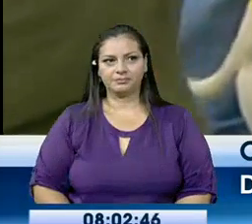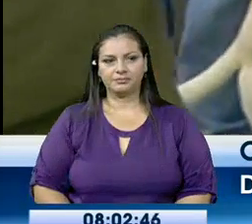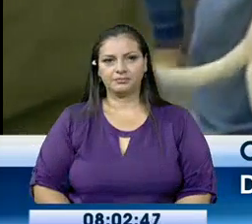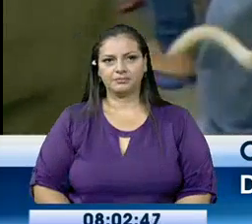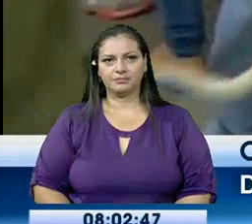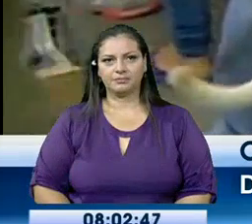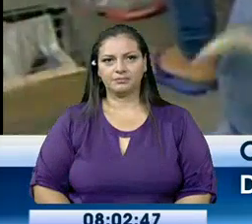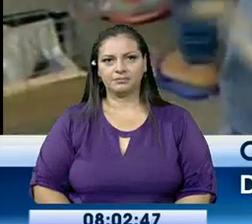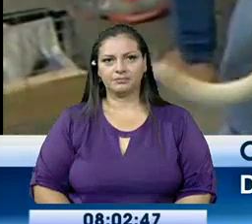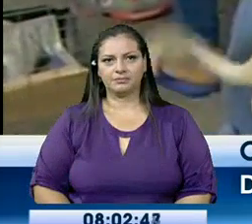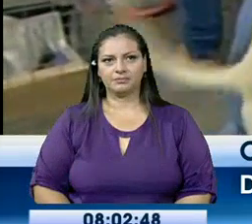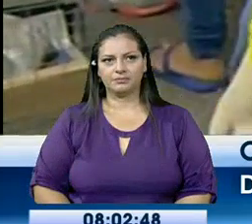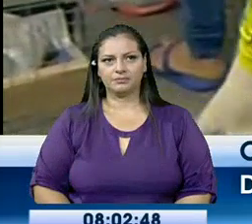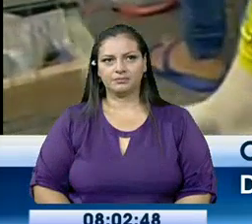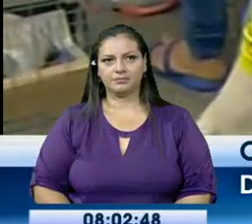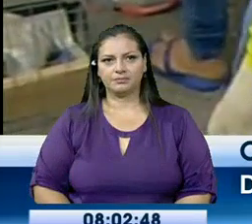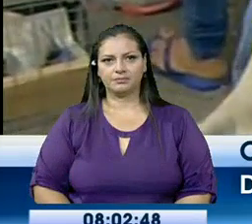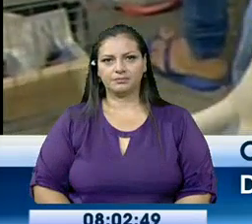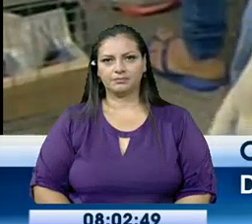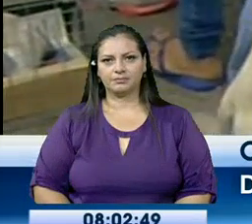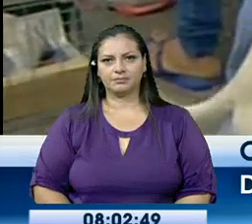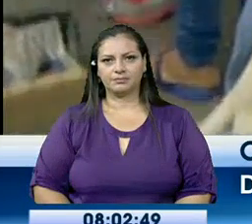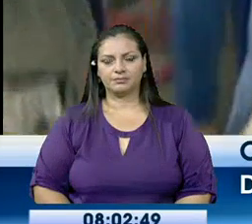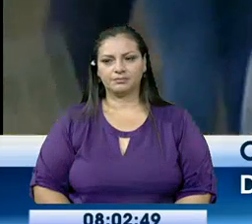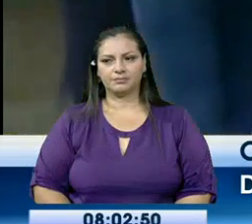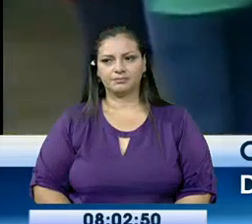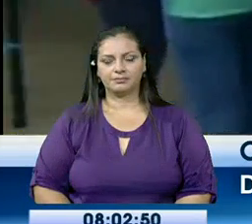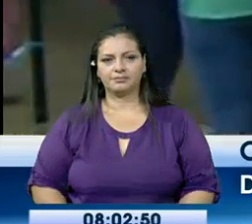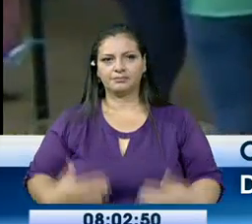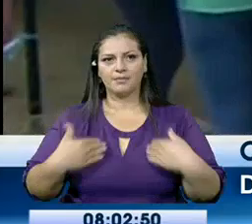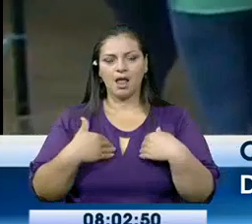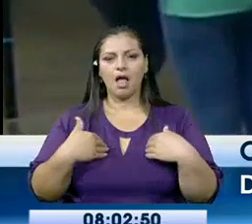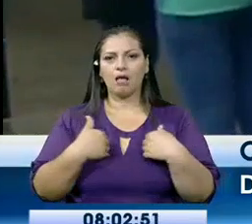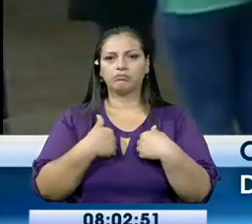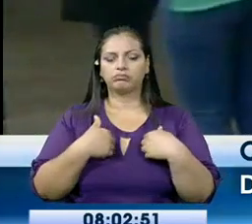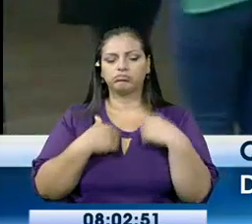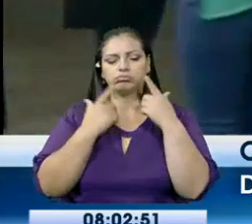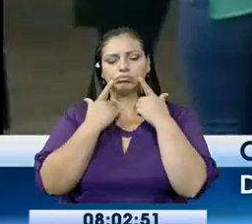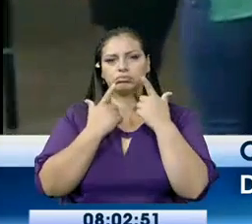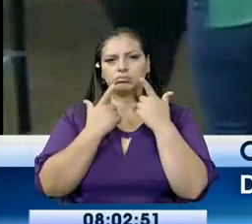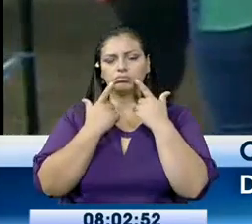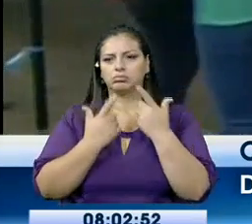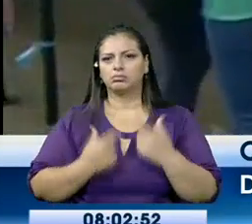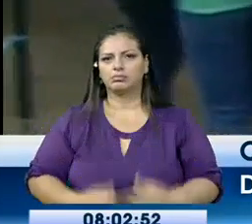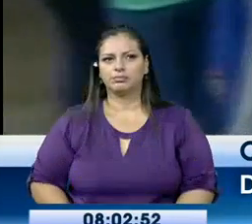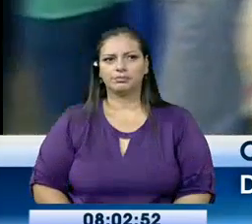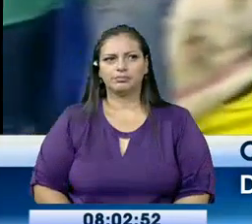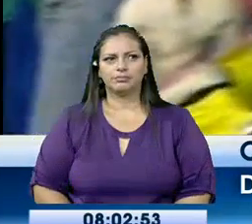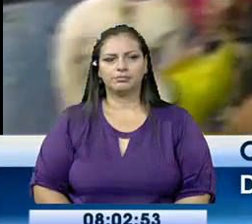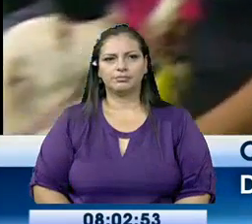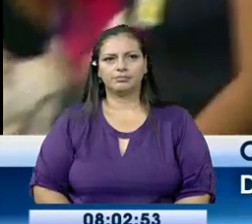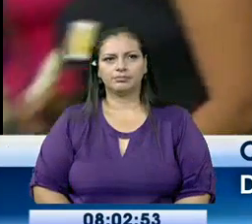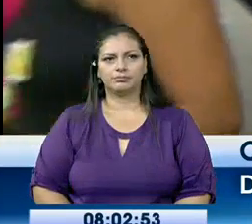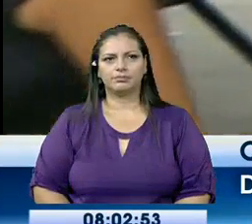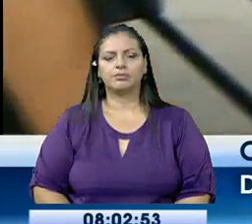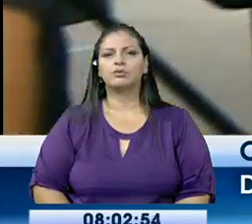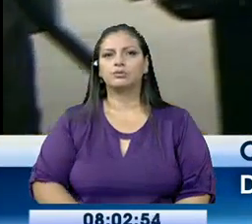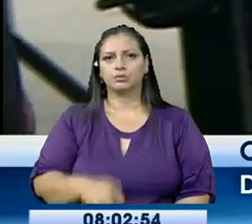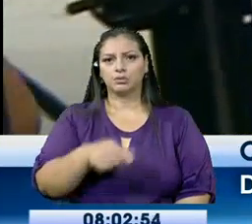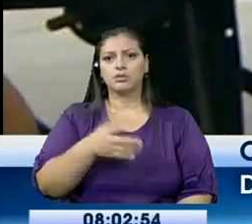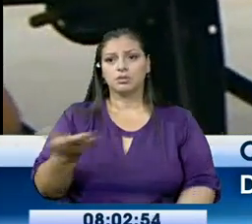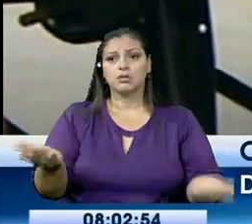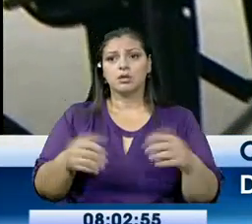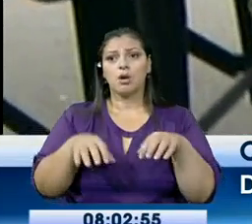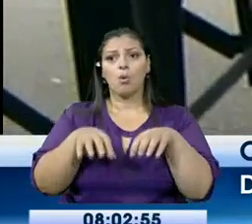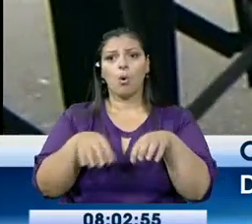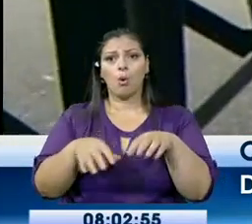de, creciendo los animalitos, ¿no? Entonces nos ayuda bastante a eso. Participar de esta campaña. Exactamente, y también